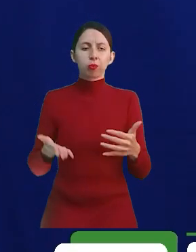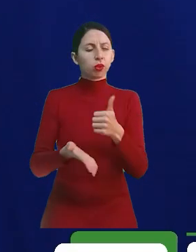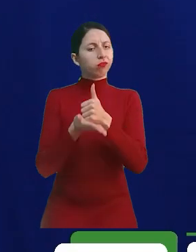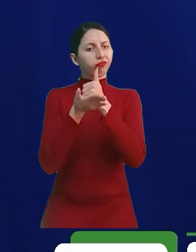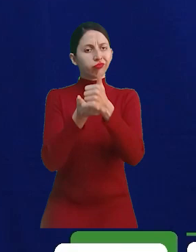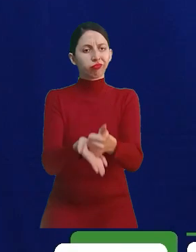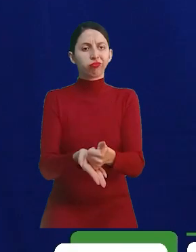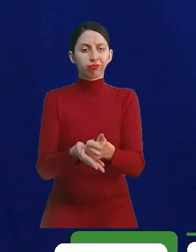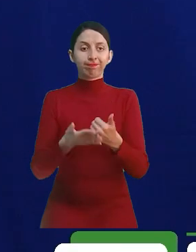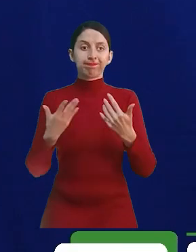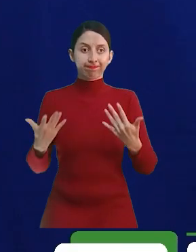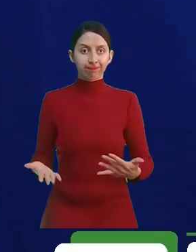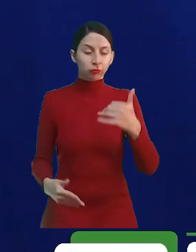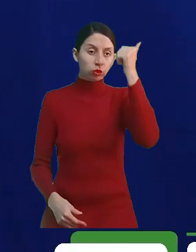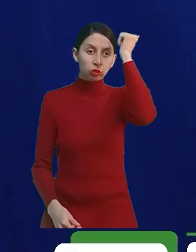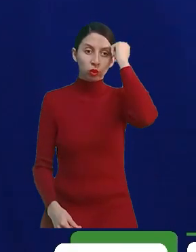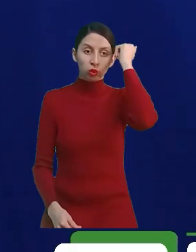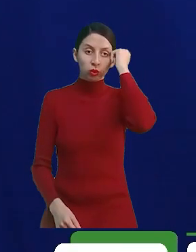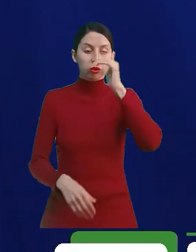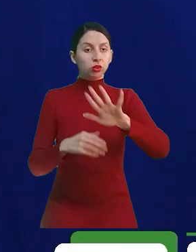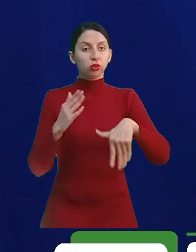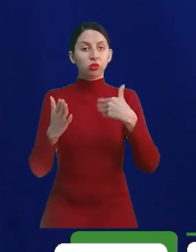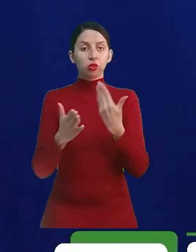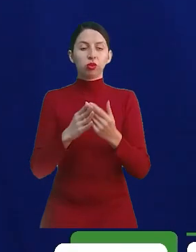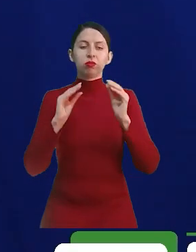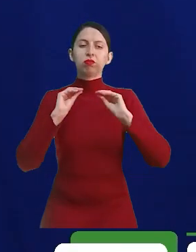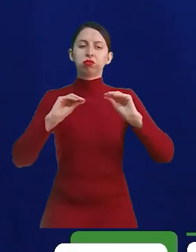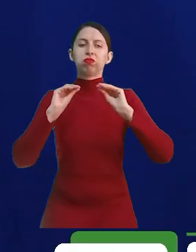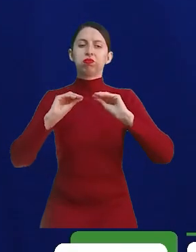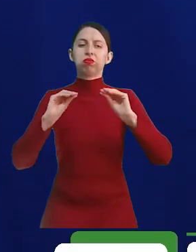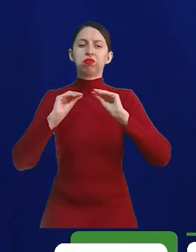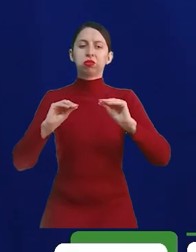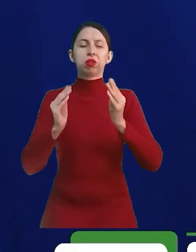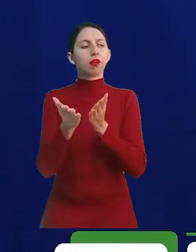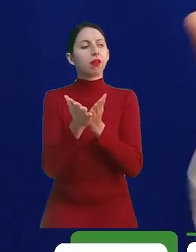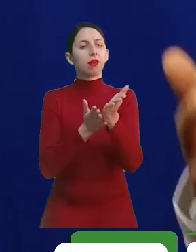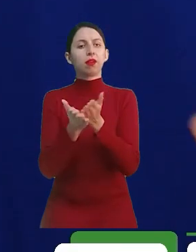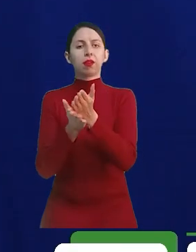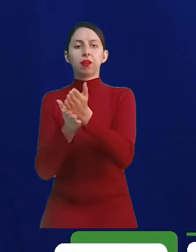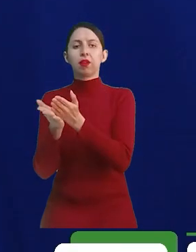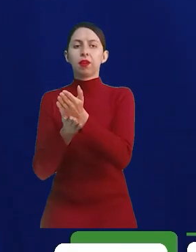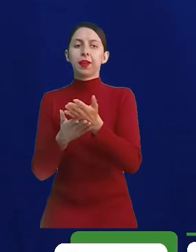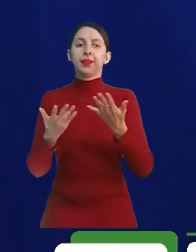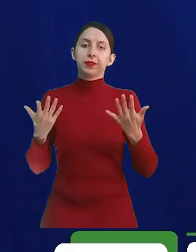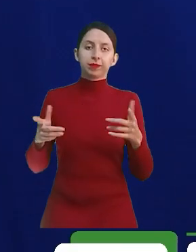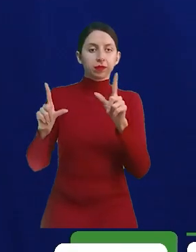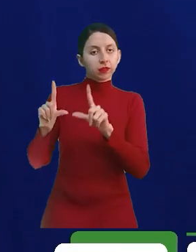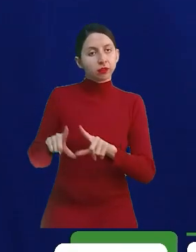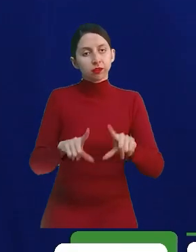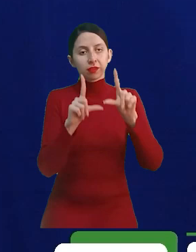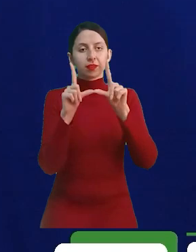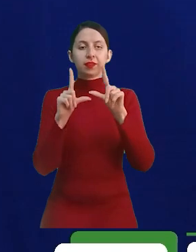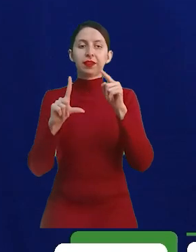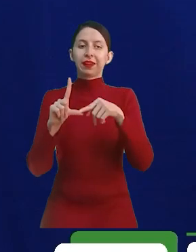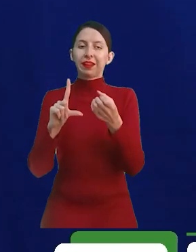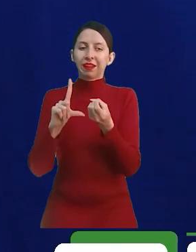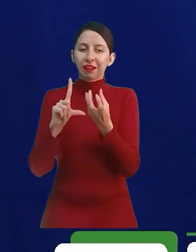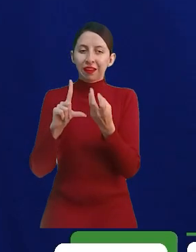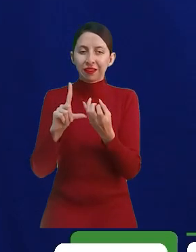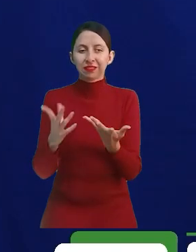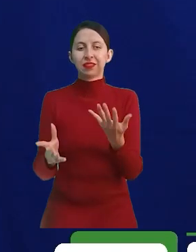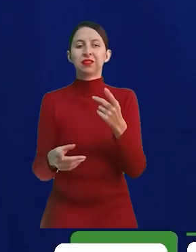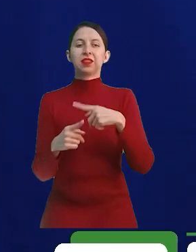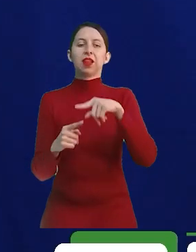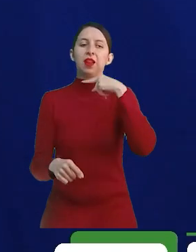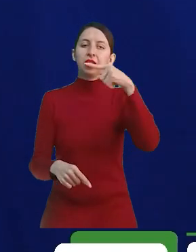sociedad estamos formando maestros y nuestros profesores los docentes en formación de los diferentes programas del programa de